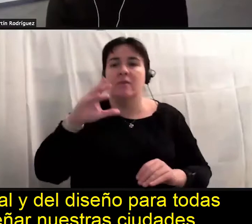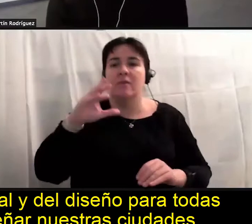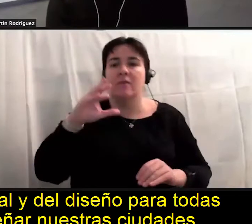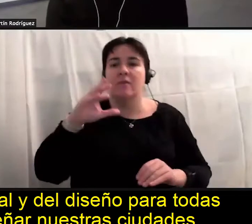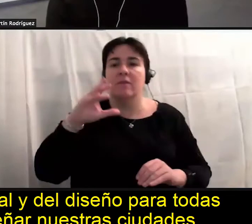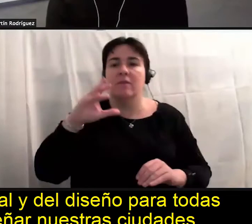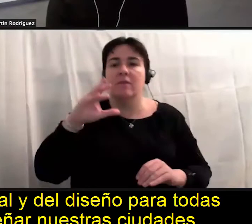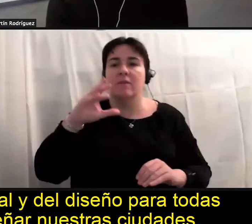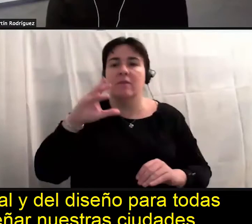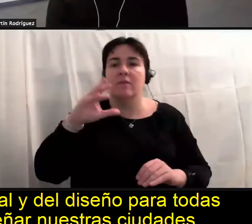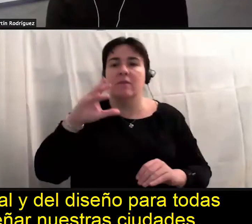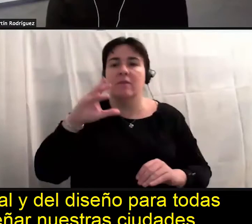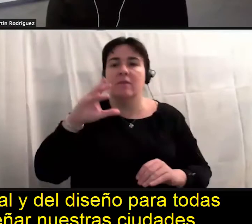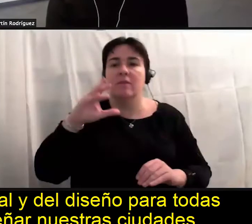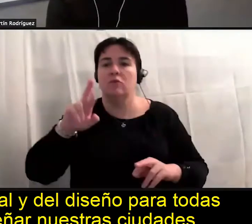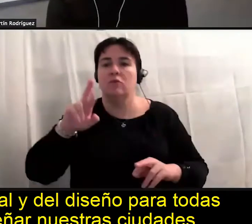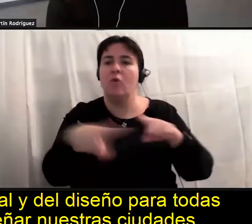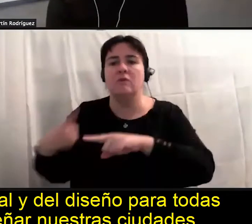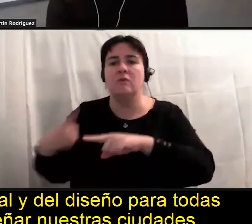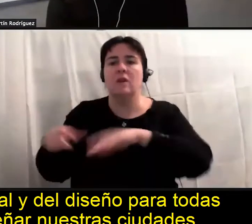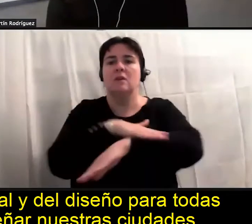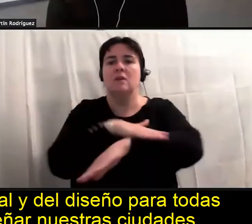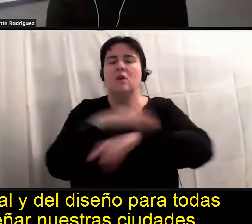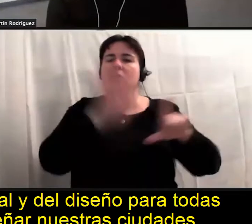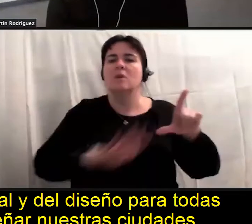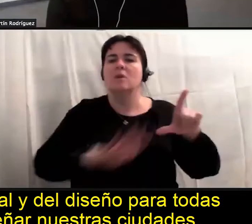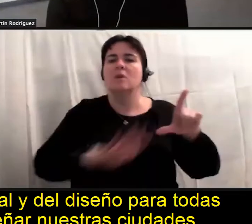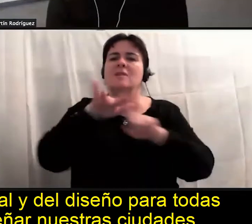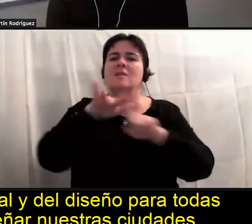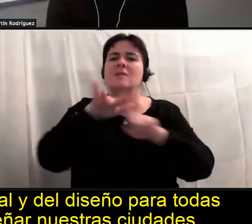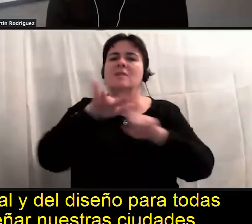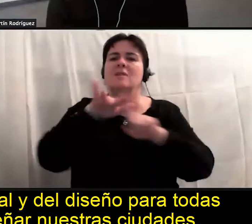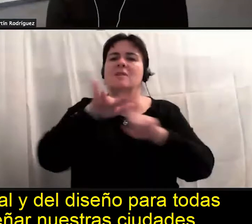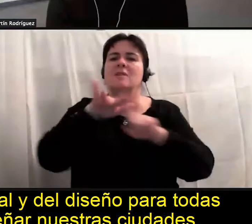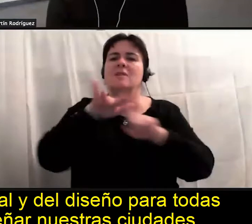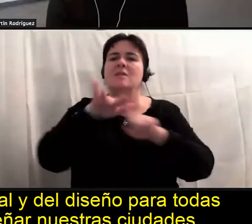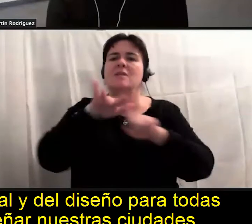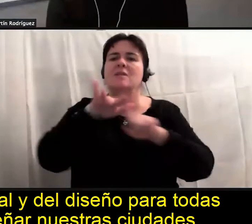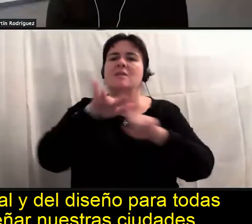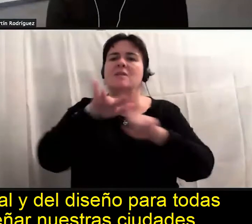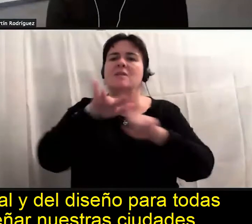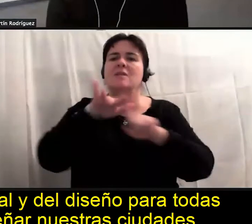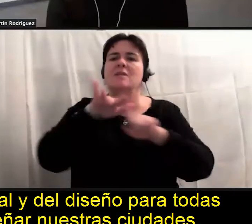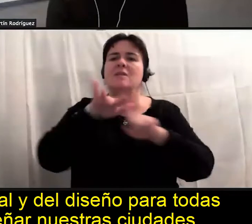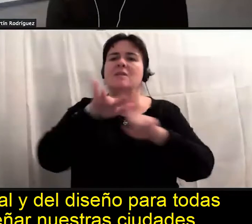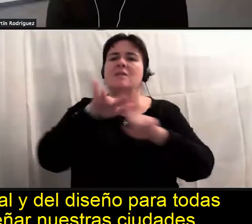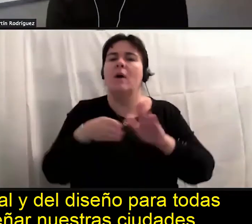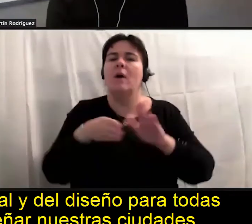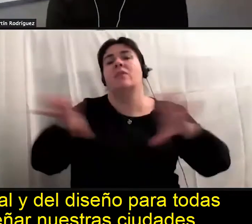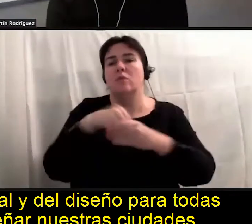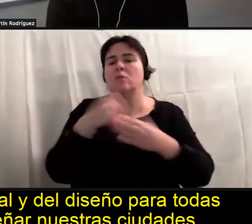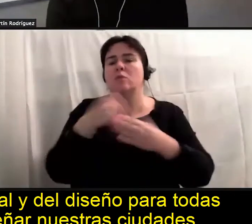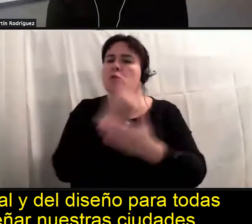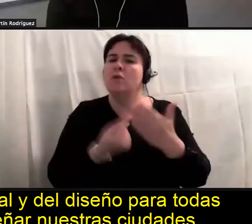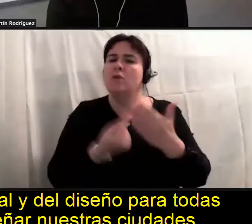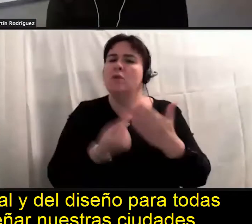nacionales, ¿cómo es la situación global de la accesibilidad, de la inclusión en el diseño y del diseño para todas las personas a la hora de diseñar nuestras ciudades,